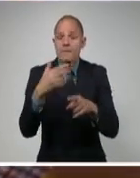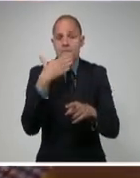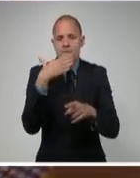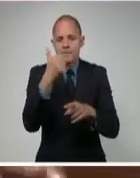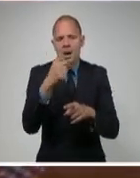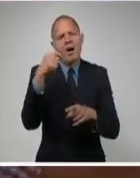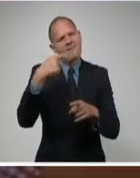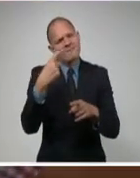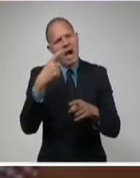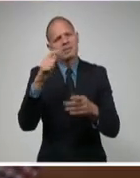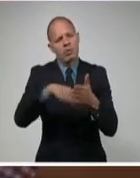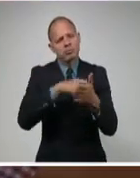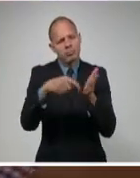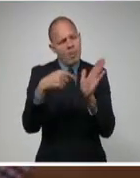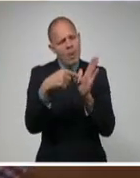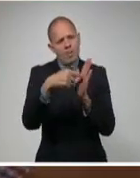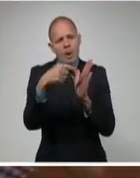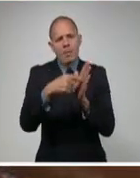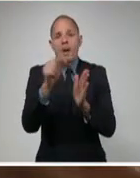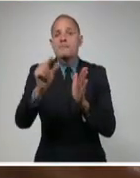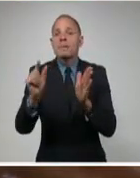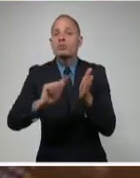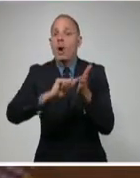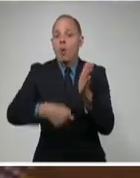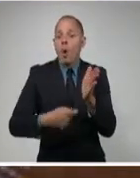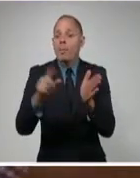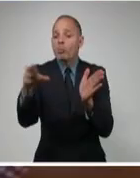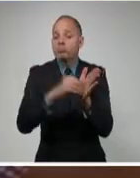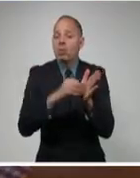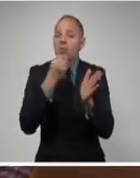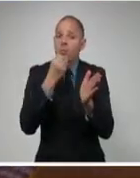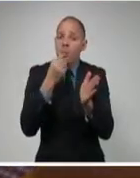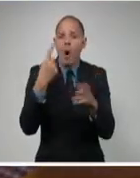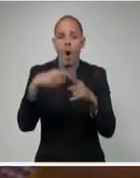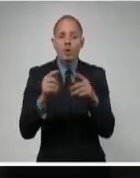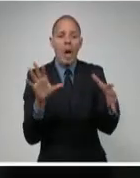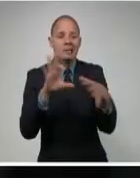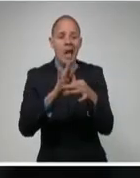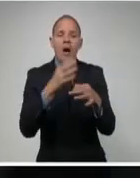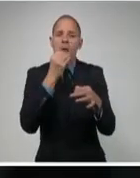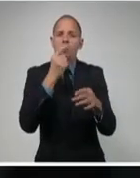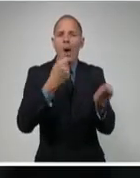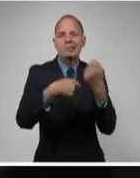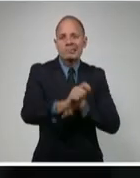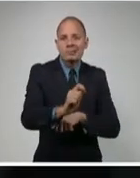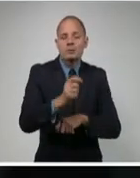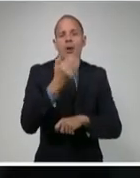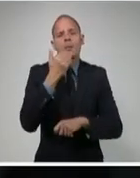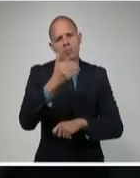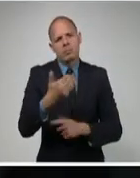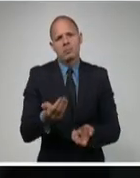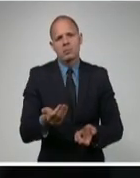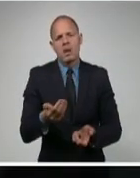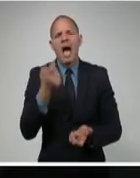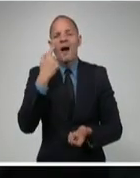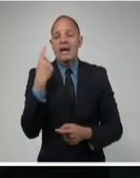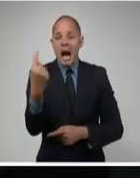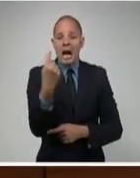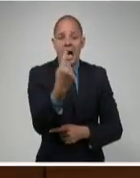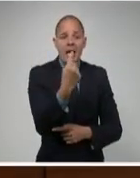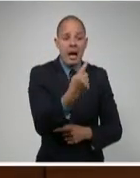disciplina y orden en la contratación, que debe llegar hasta el productor, conociendo al dedillo el nombre de cada uno de ellos y de las